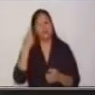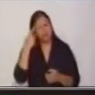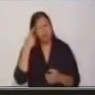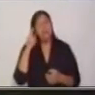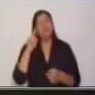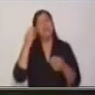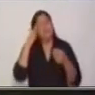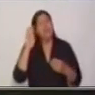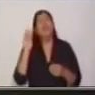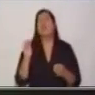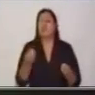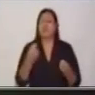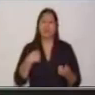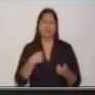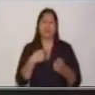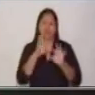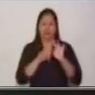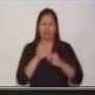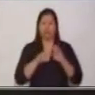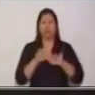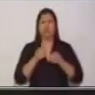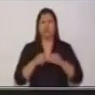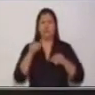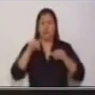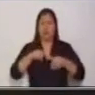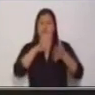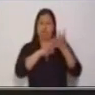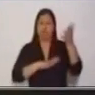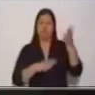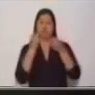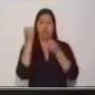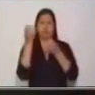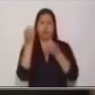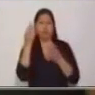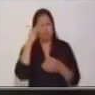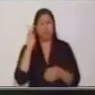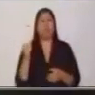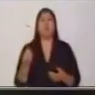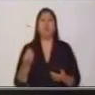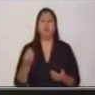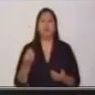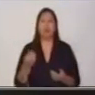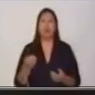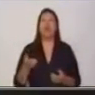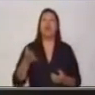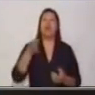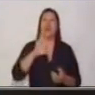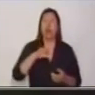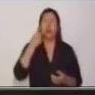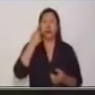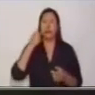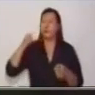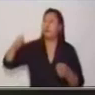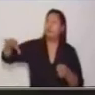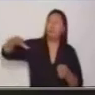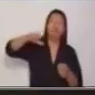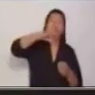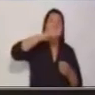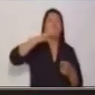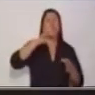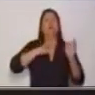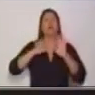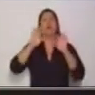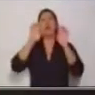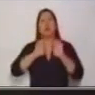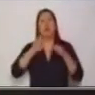¿Qué busco con este texto informativo? Y luego, el lector, ¿qué encontrará en este texto informativo?